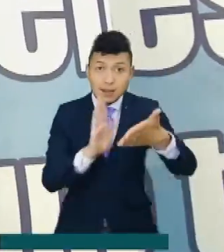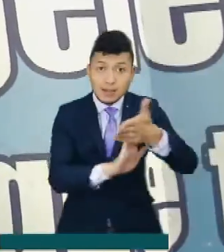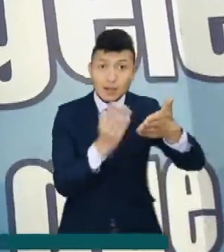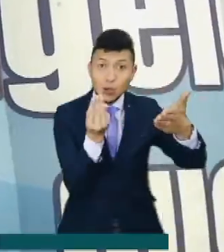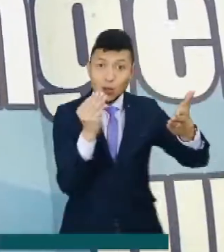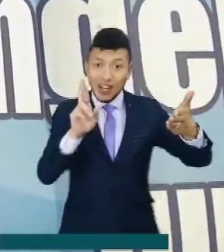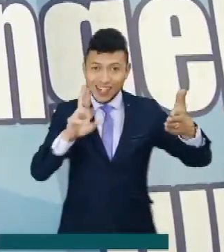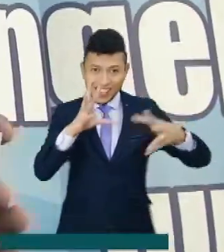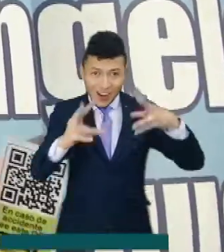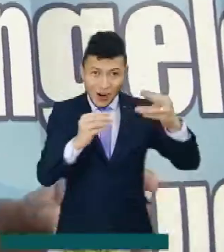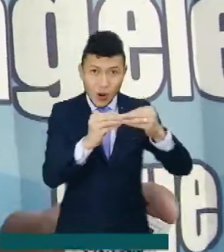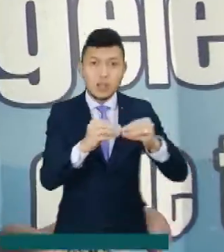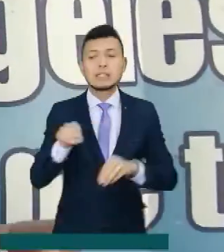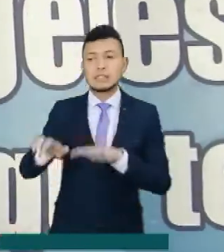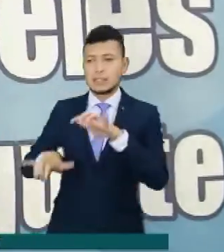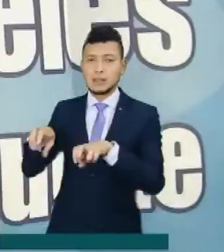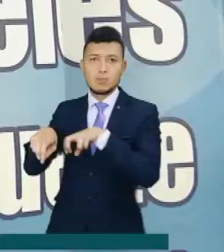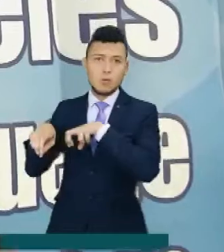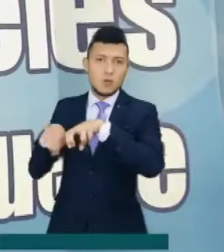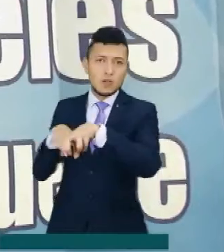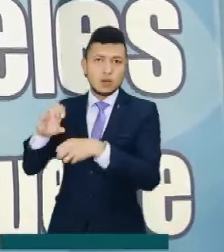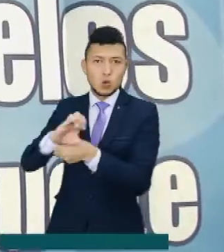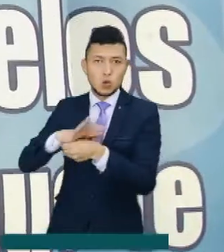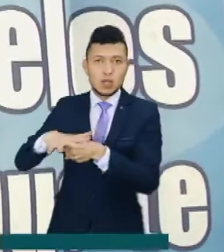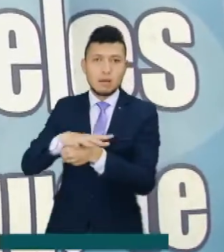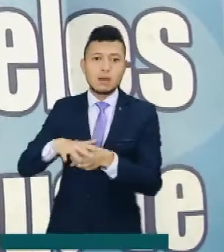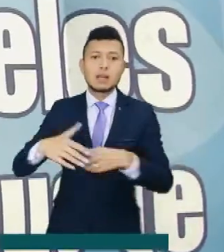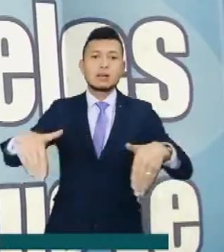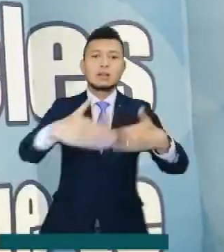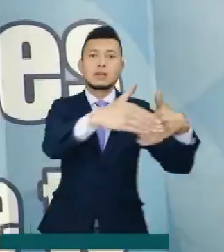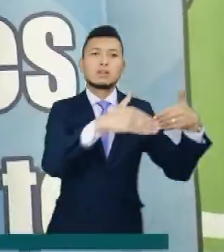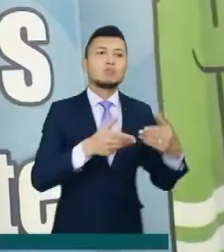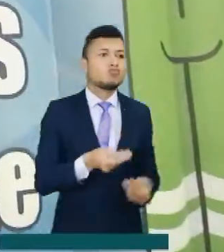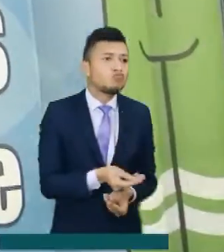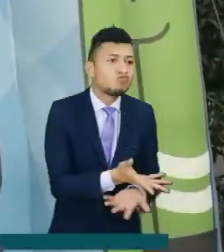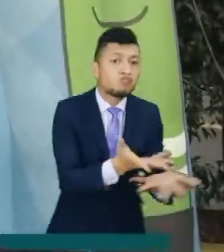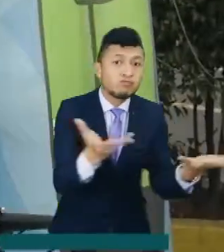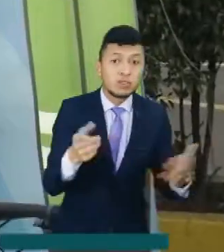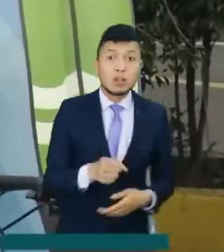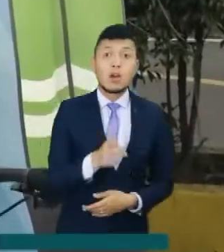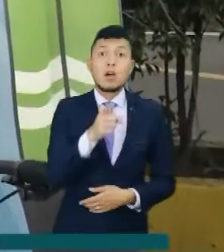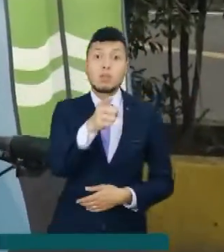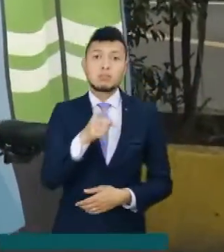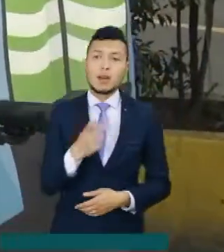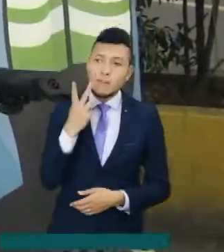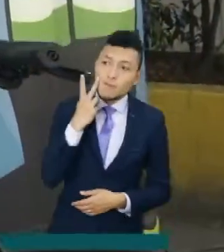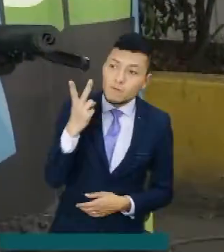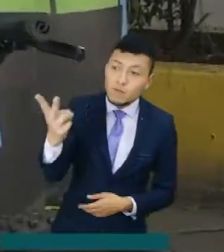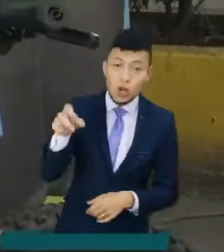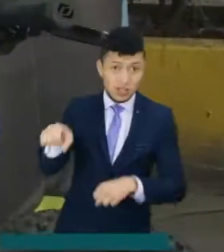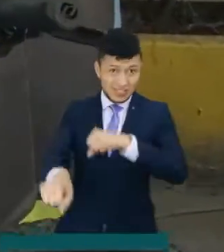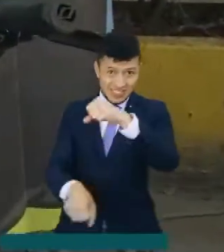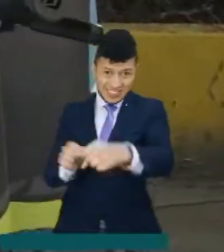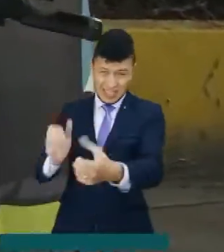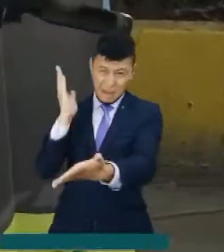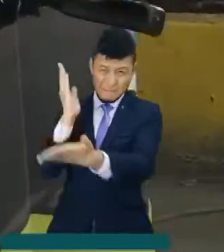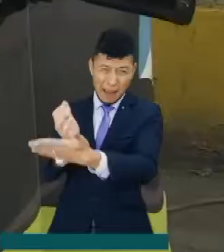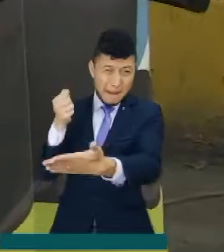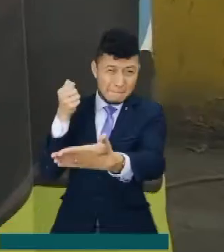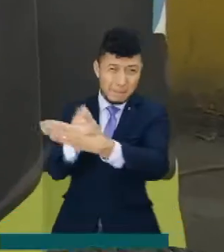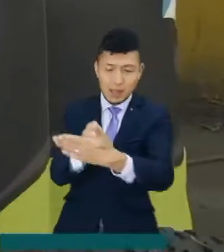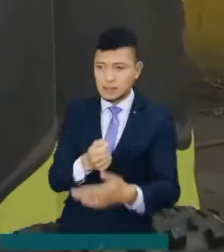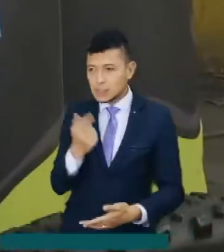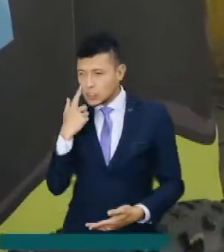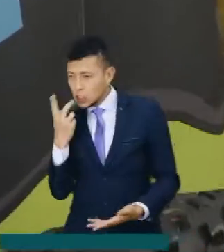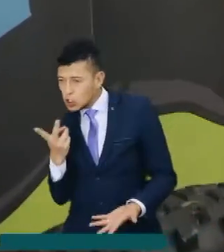estará entregando la Secretaría de Movilidad de Cundinamarca por las diferentes vías del departamento. Si usted se encuentra un ciclista que está involucrado en un siniestro